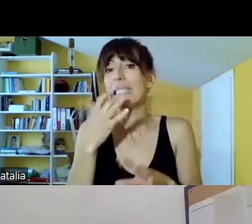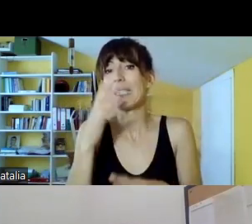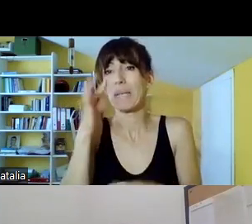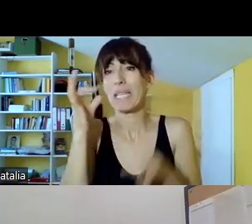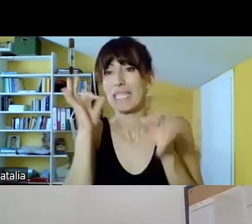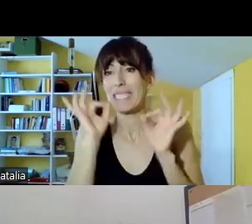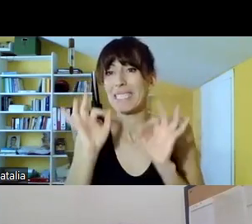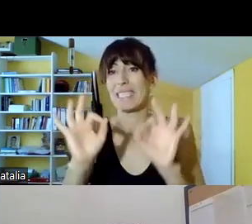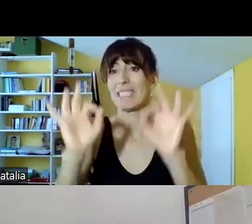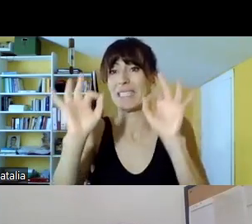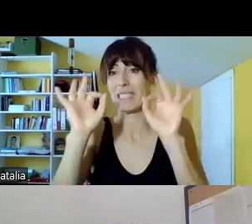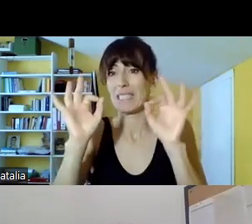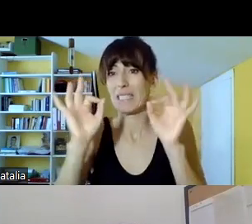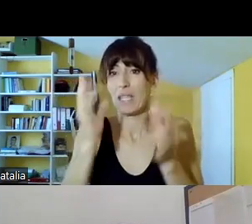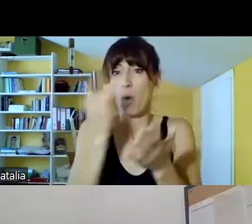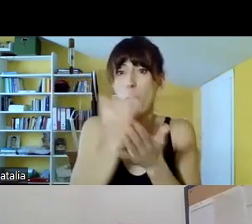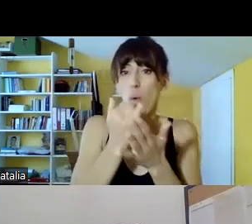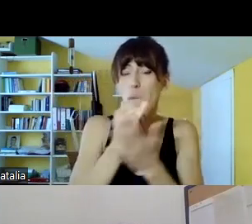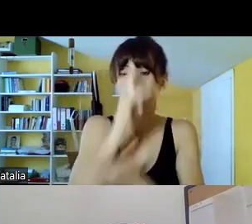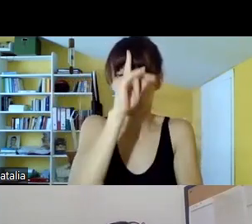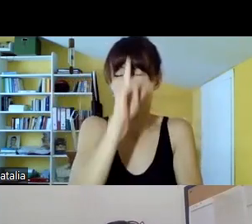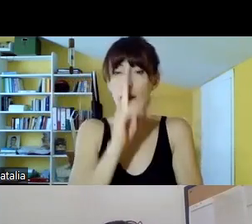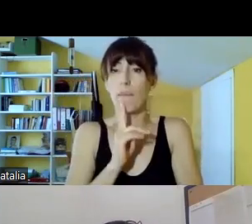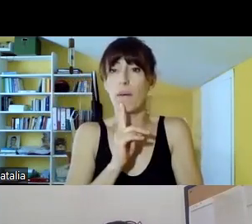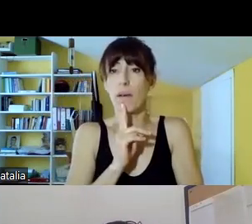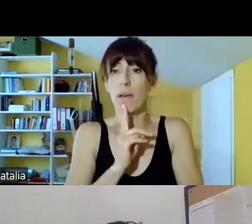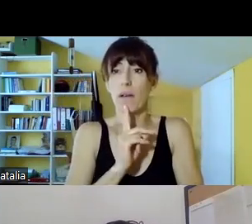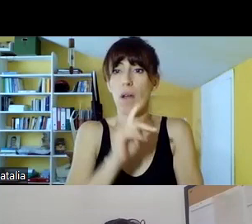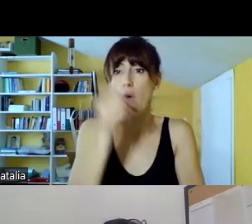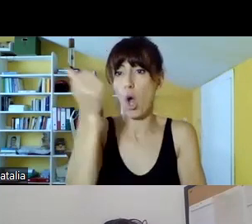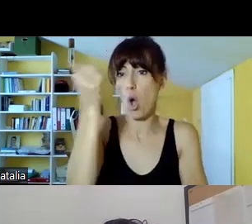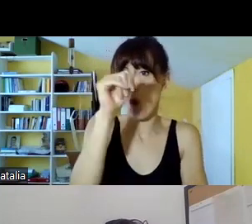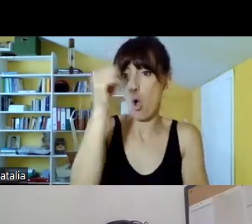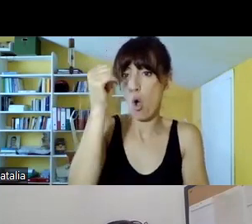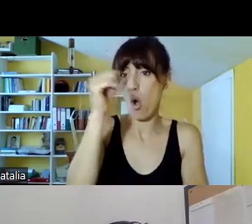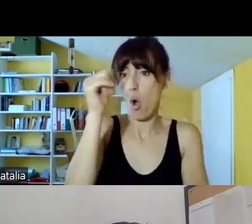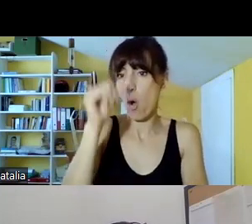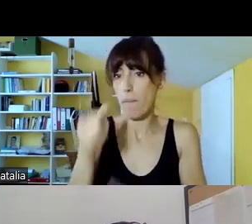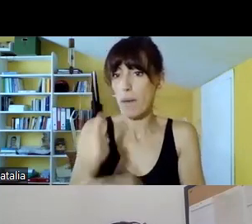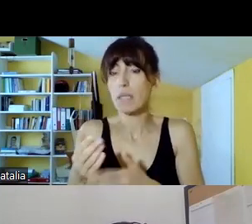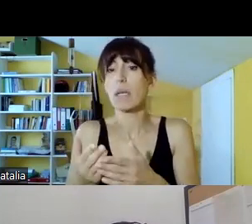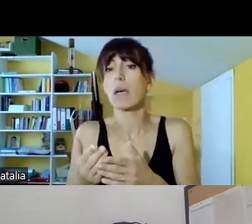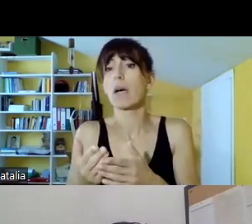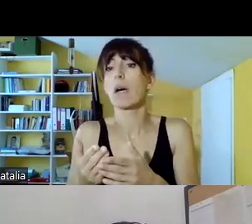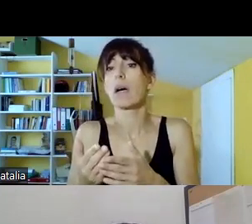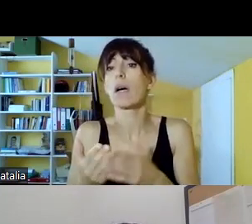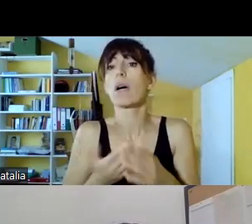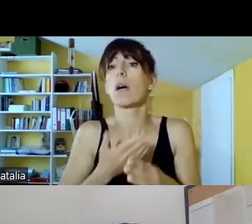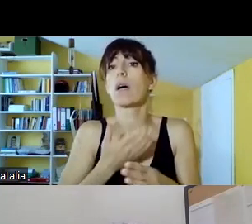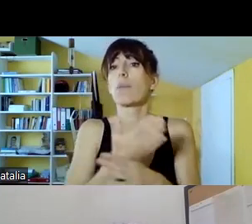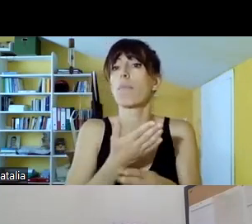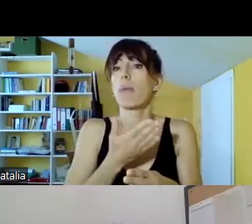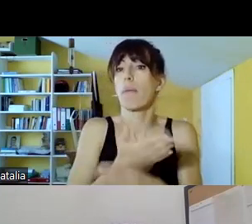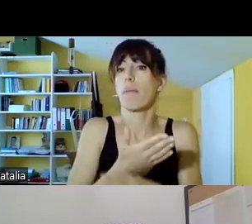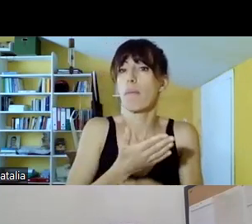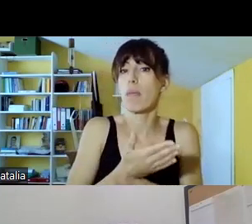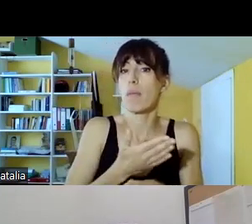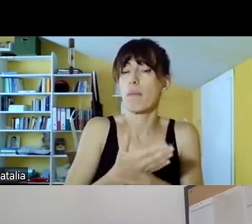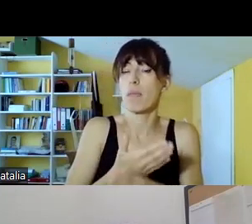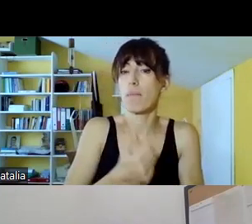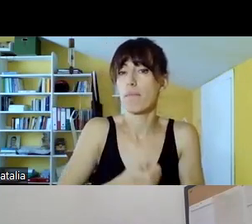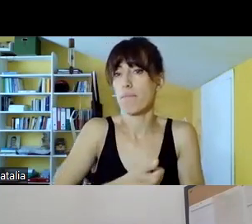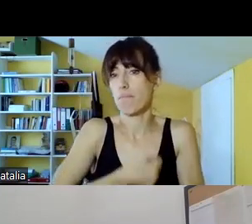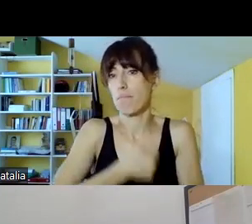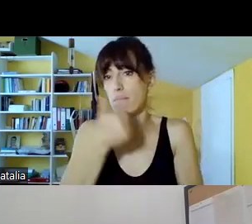específica las pruebas de imagen, a los hombres se les solicitan más. En cuanto